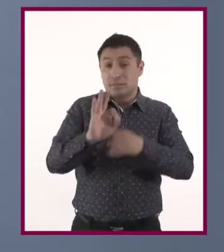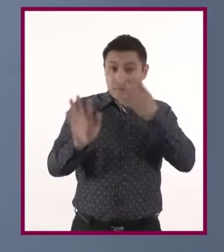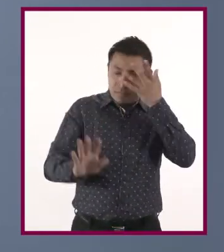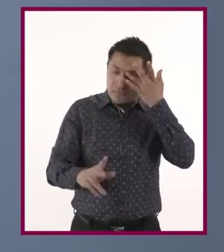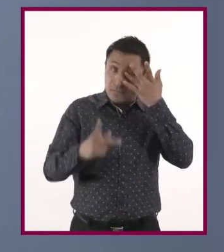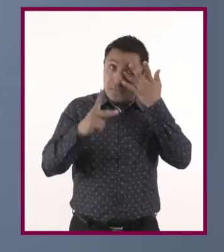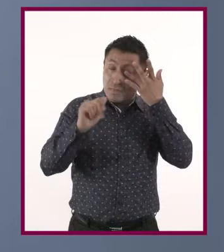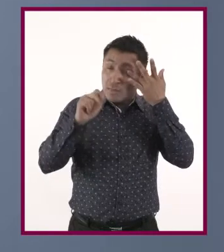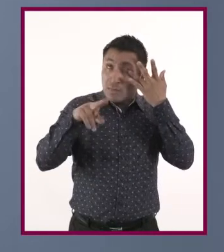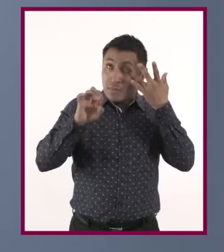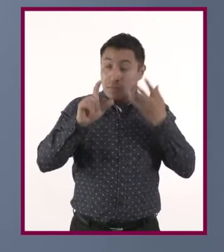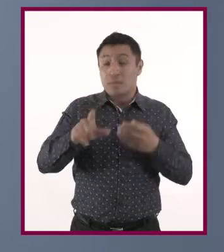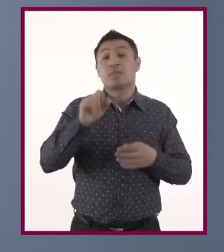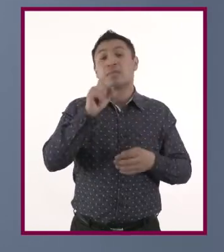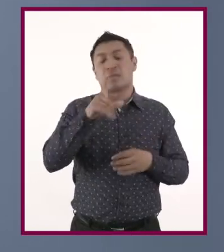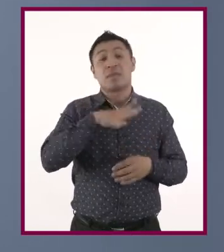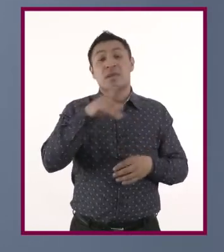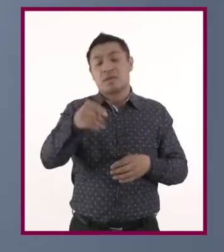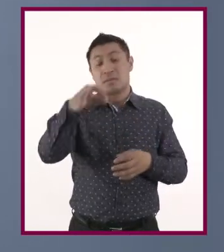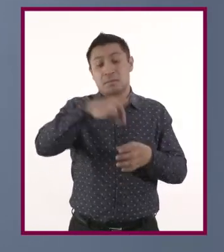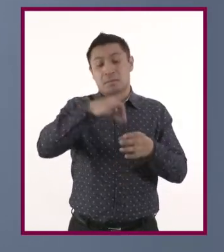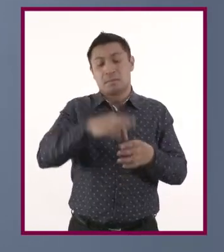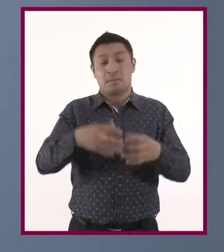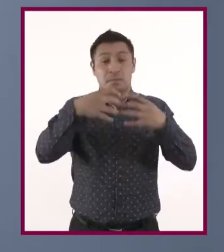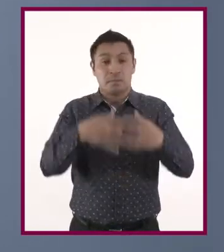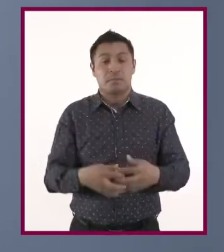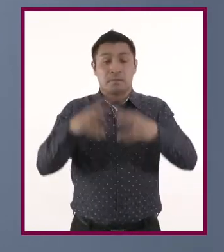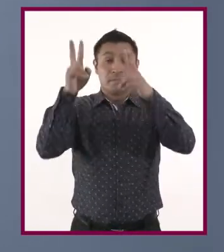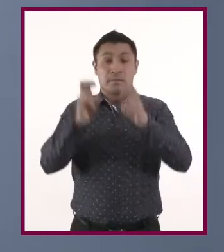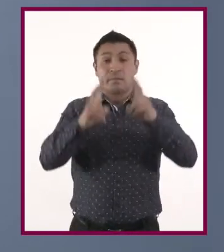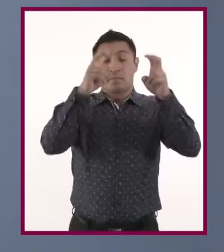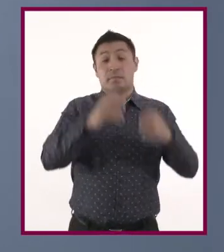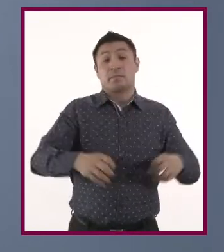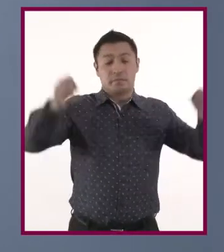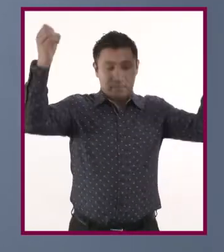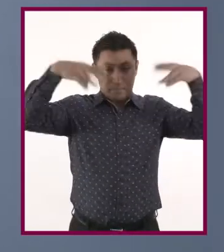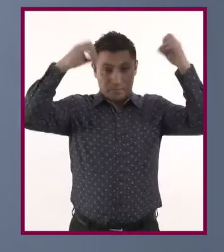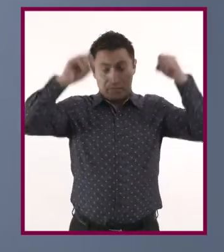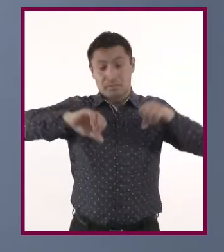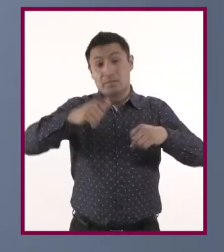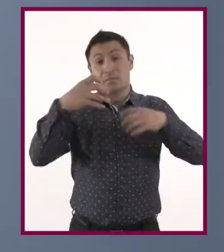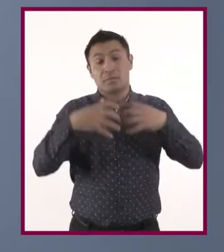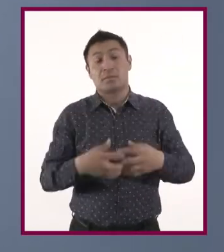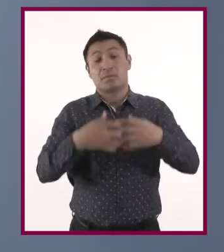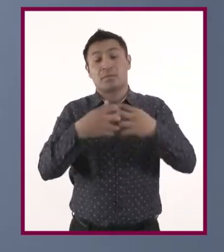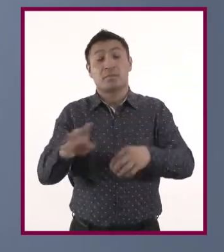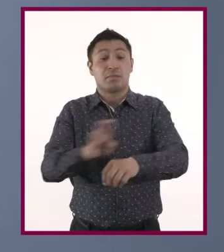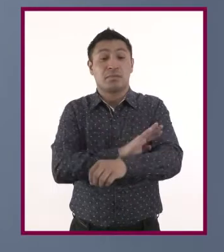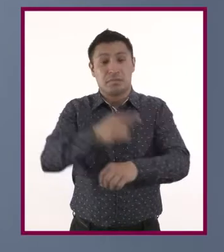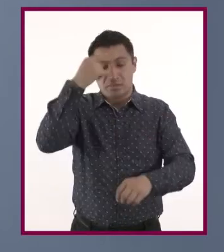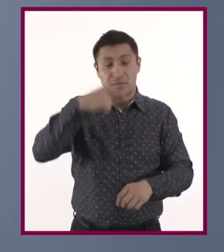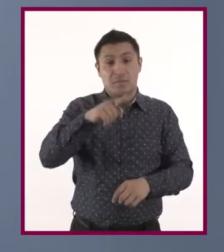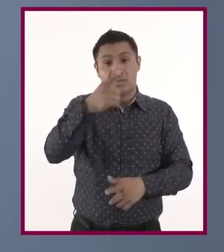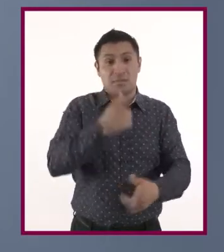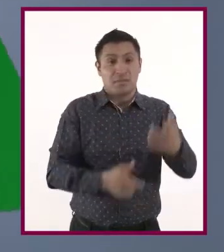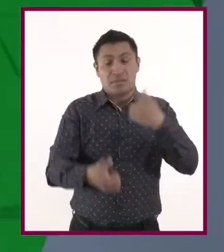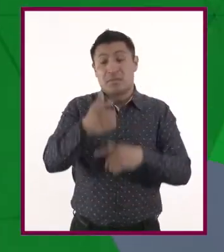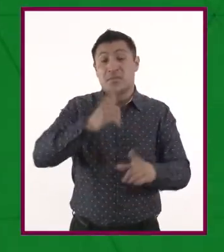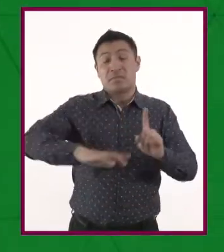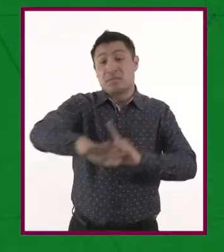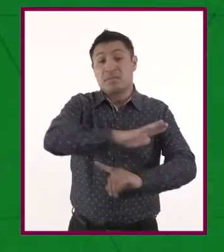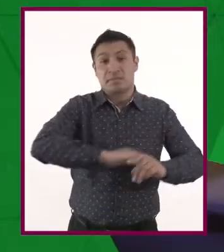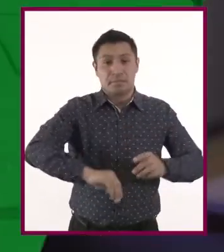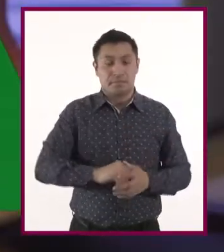paneles solares, te animes también a invertir en sistemas de captación de agua de lluvia y otros sistemas beneficiosos para tu economía y ecología.